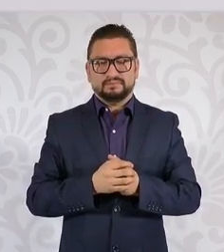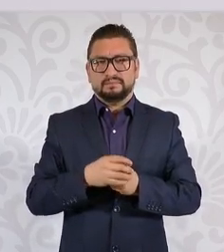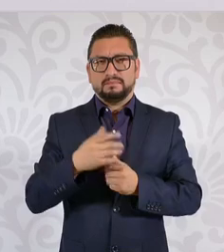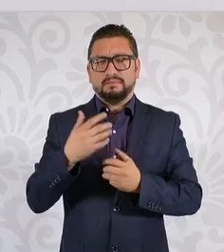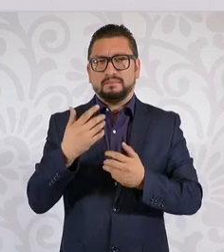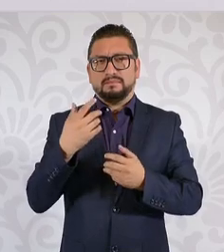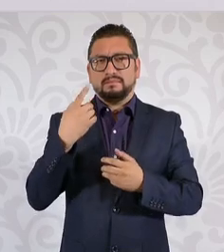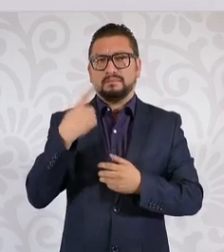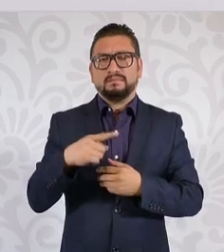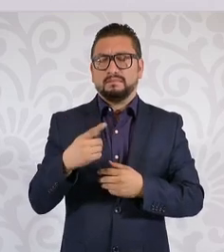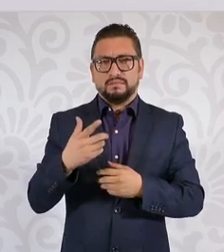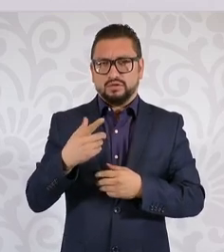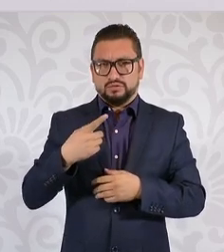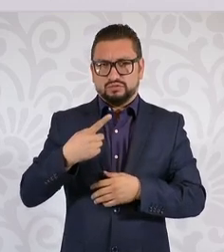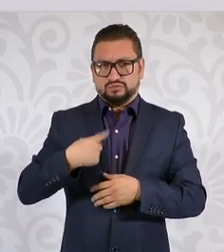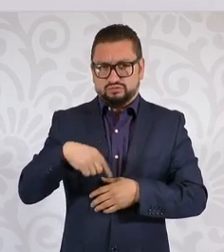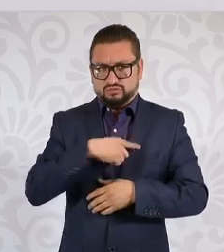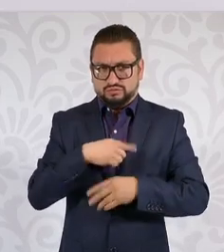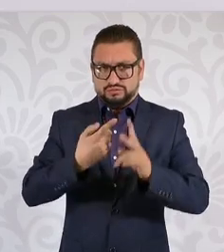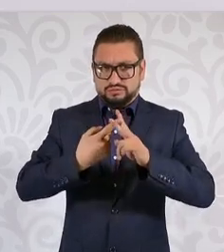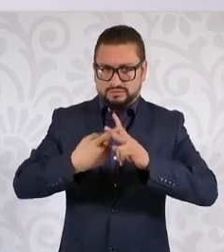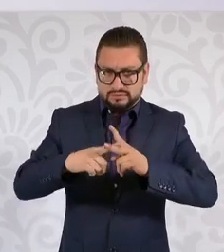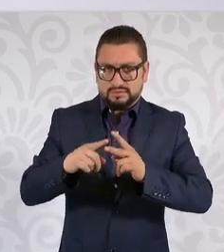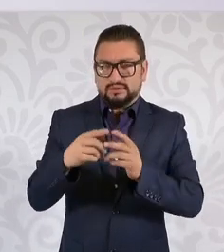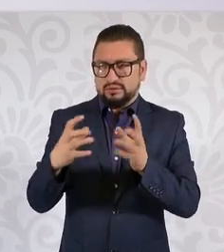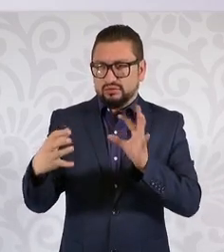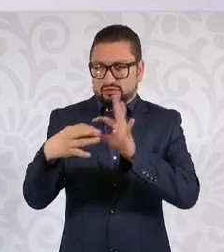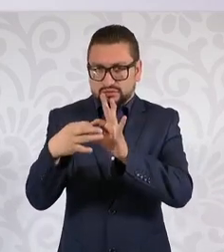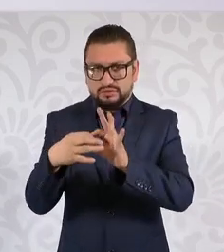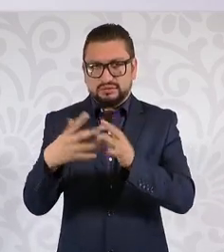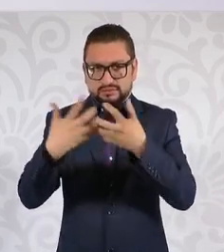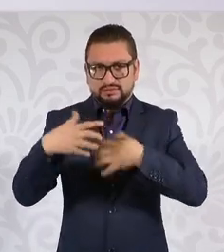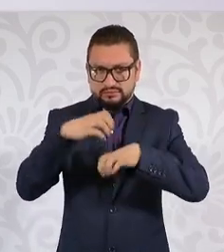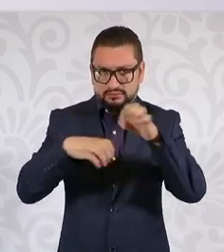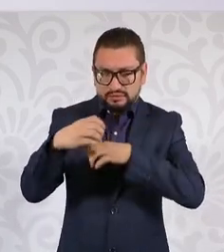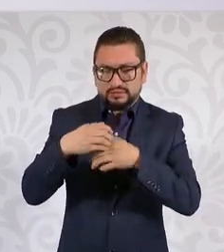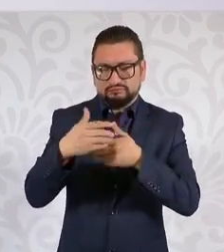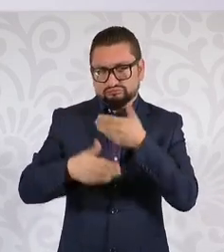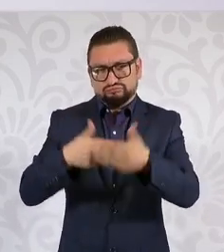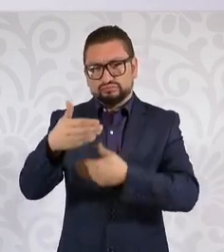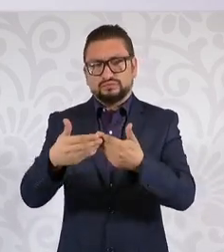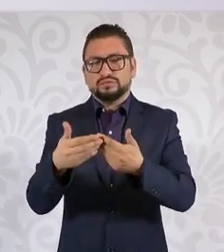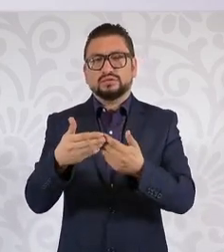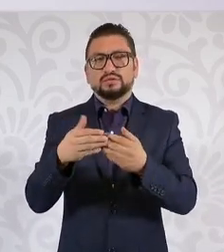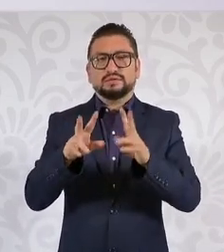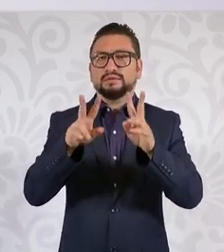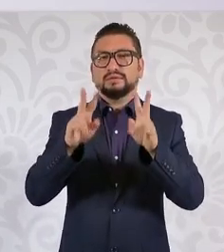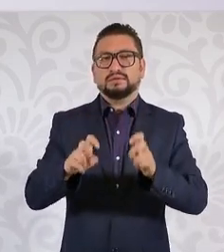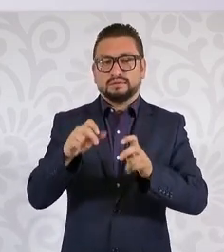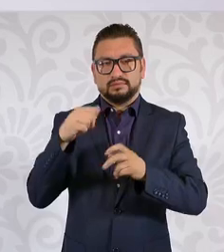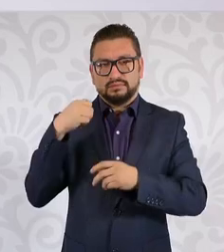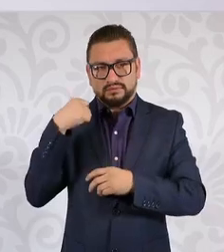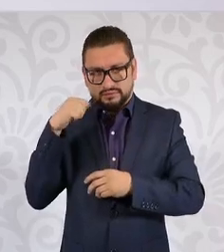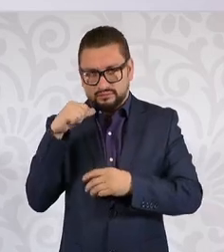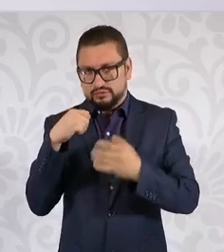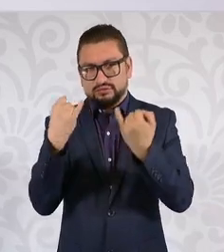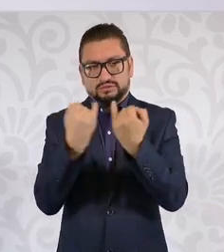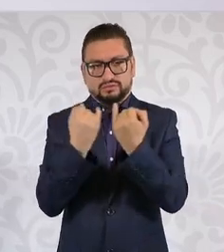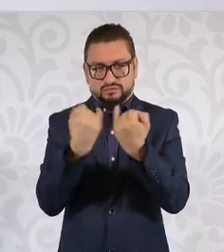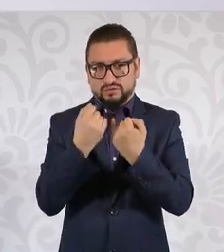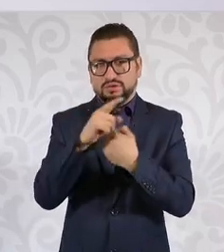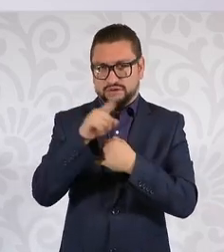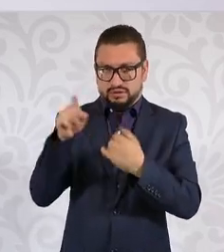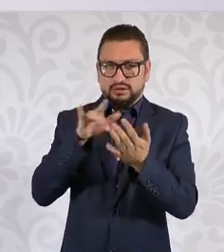digamos, iniciar esta agenda con el sector empresarial. Hablamos del tema de Acapulco, que ellos